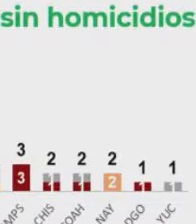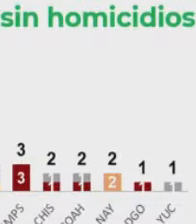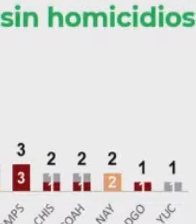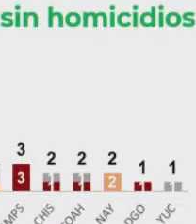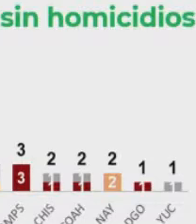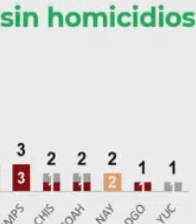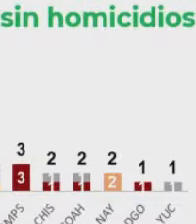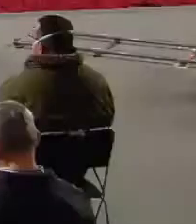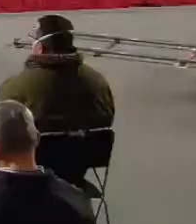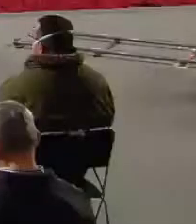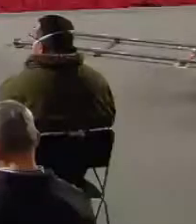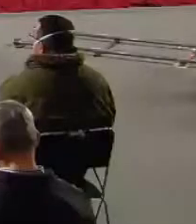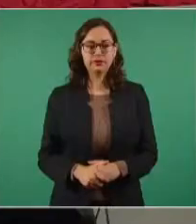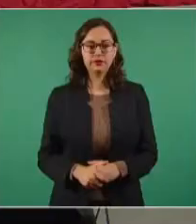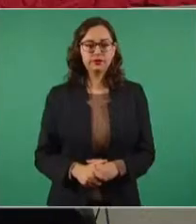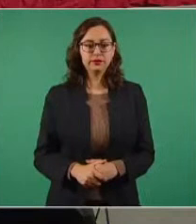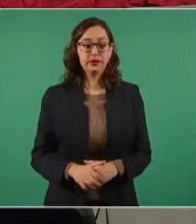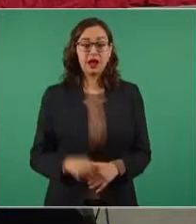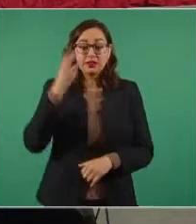tres días